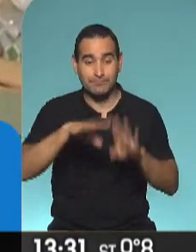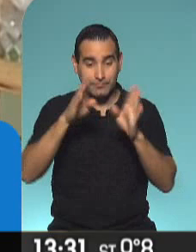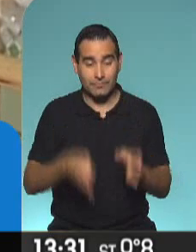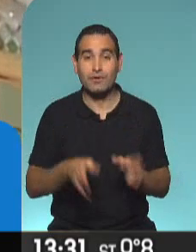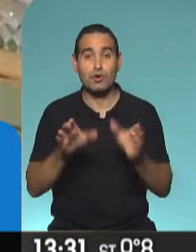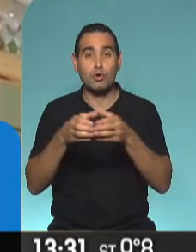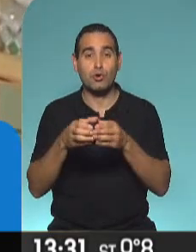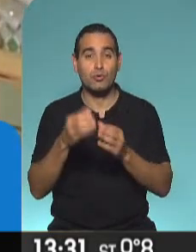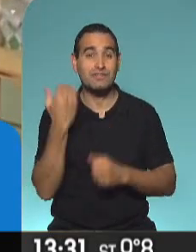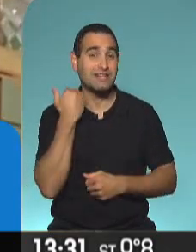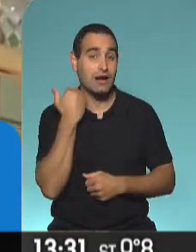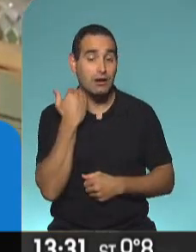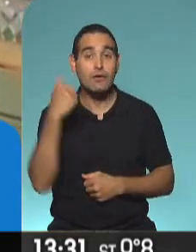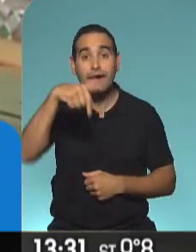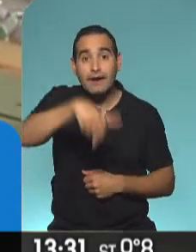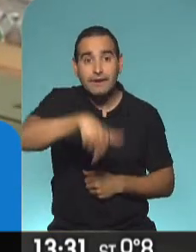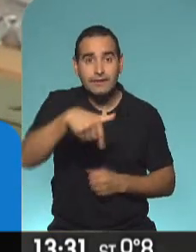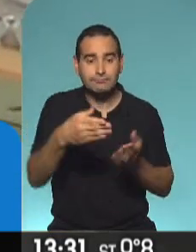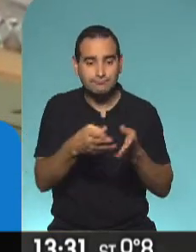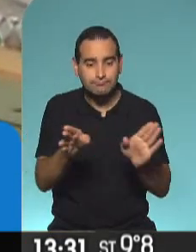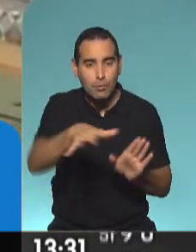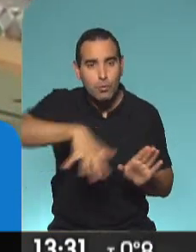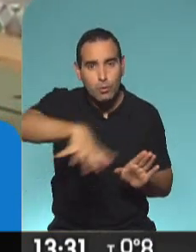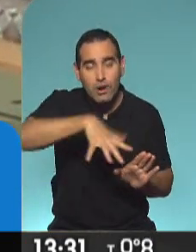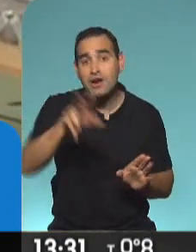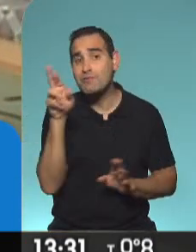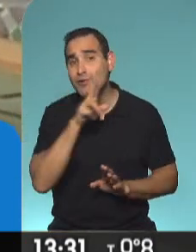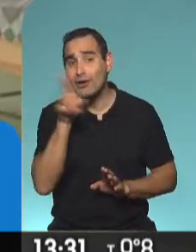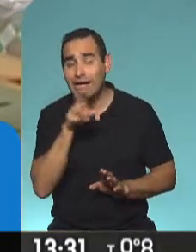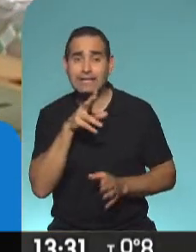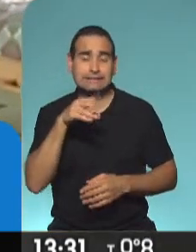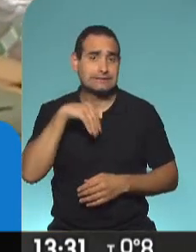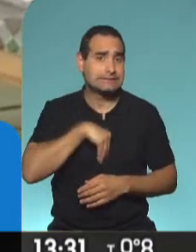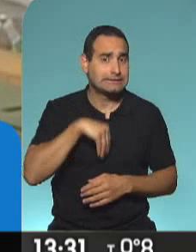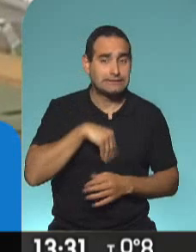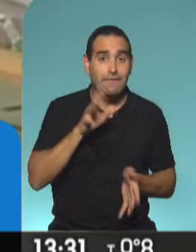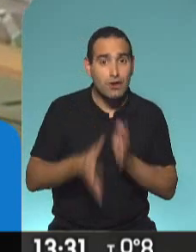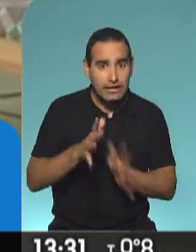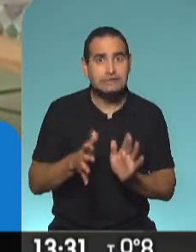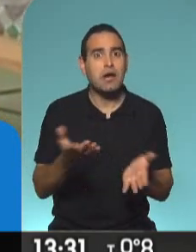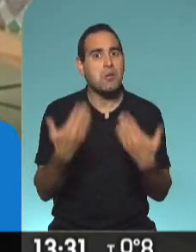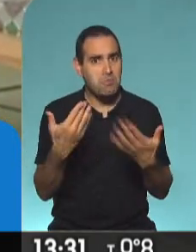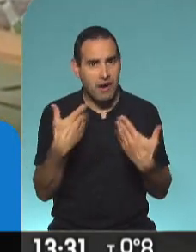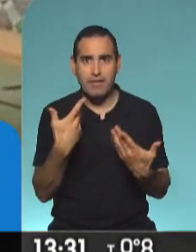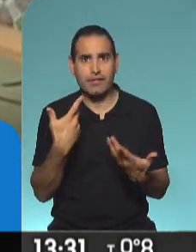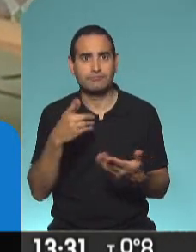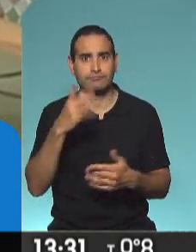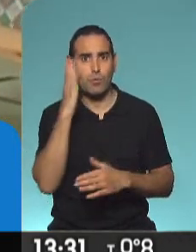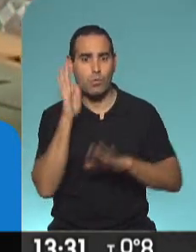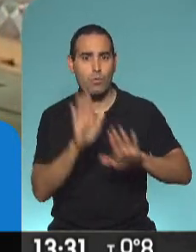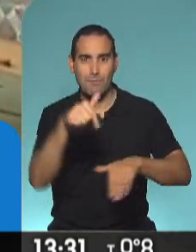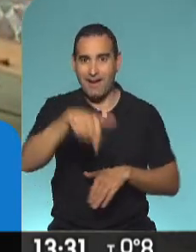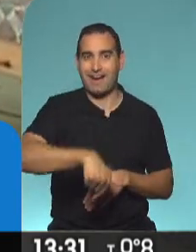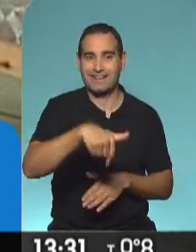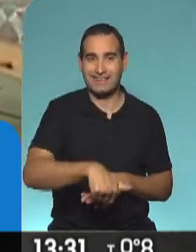Nueva Chicago, abriendo un nuevo espacio para que mujeres que estén atravesando una situación de violencia puedan ser alojadas acá.